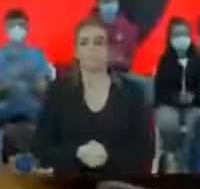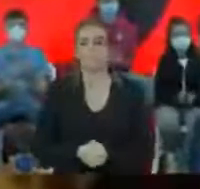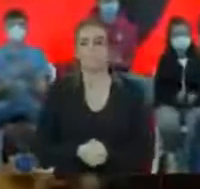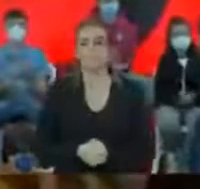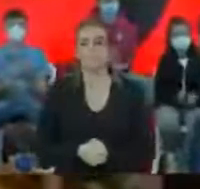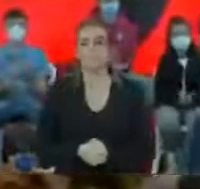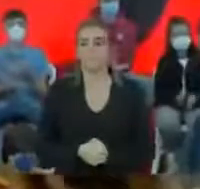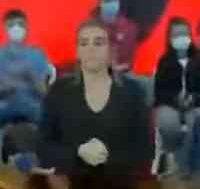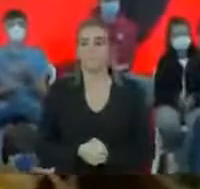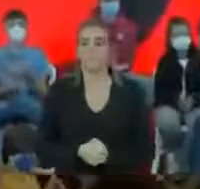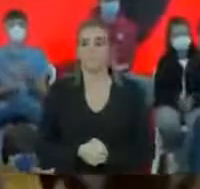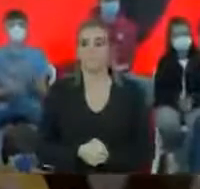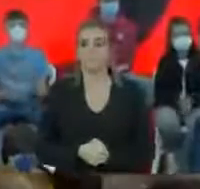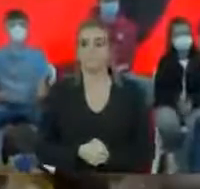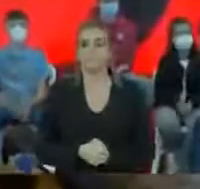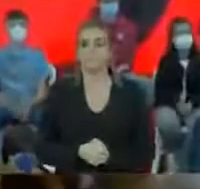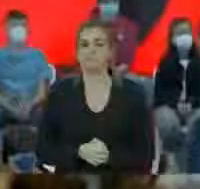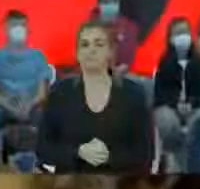Nunca